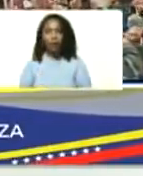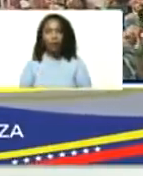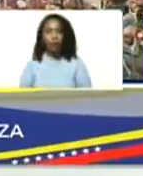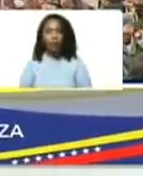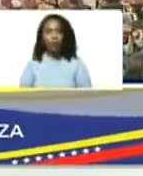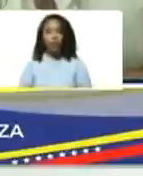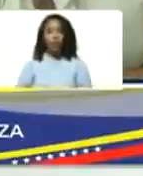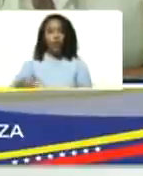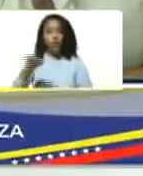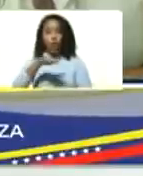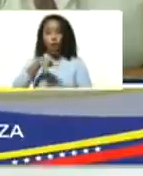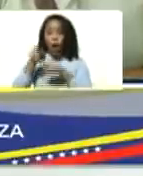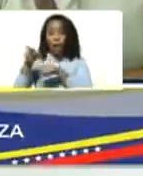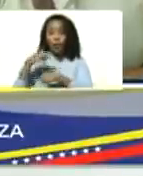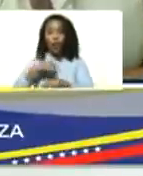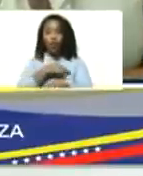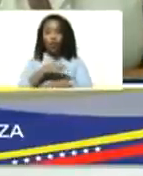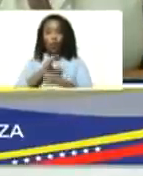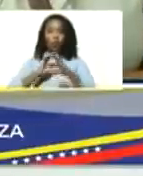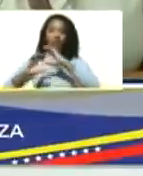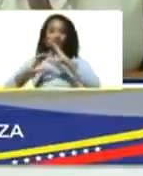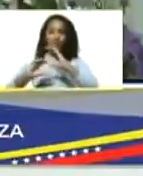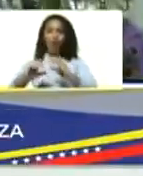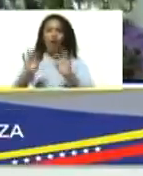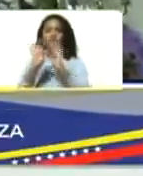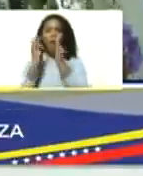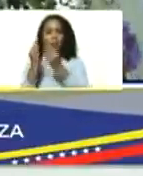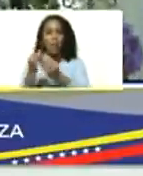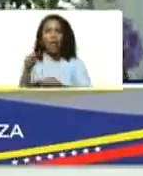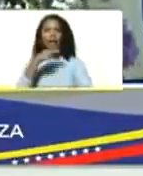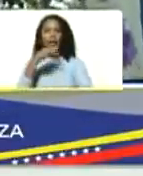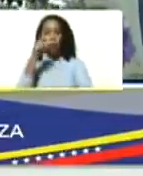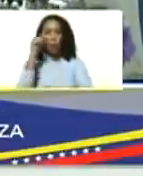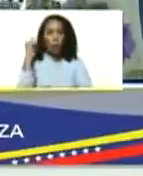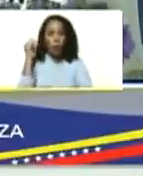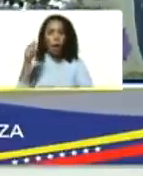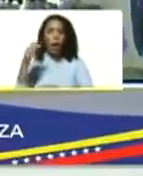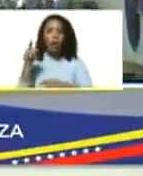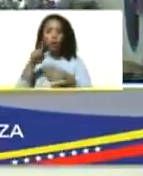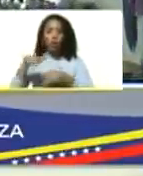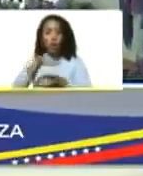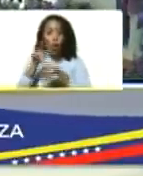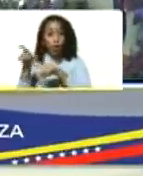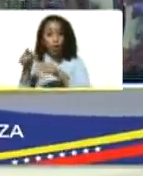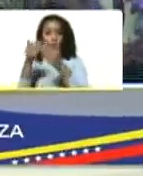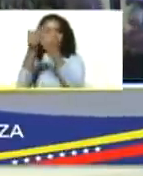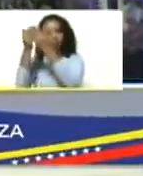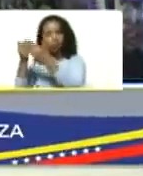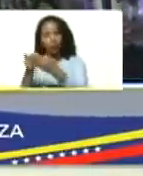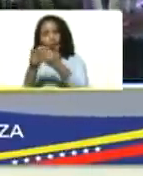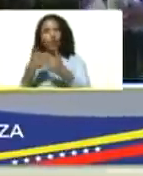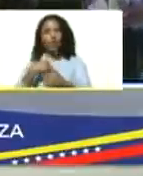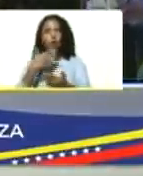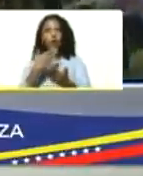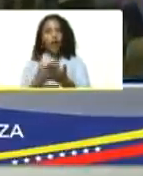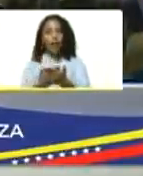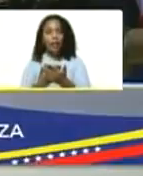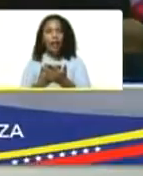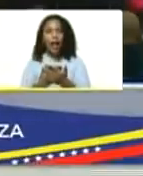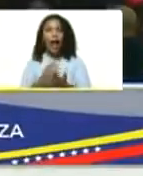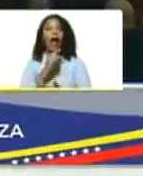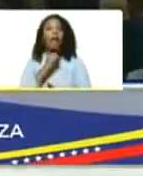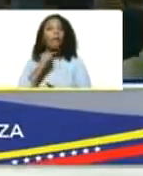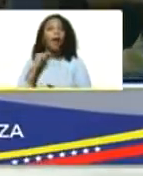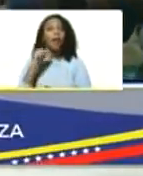todo esto los conversamos con la familia con los nietos con las nietas todo esto hay que estudiarlo yo le agradezco al padre numa molina